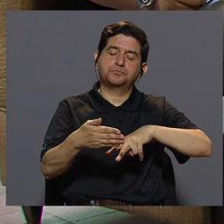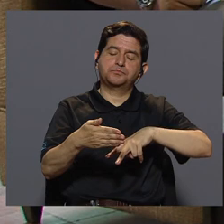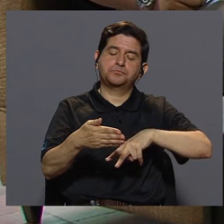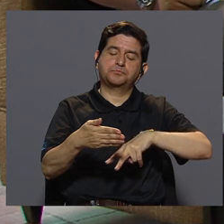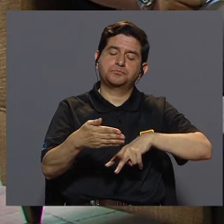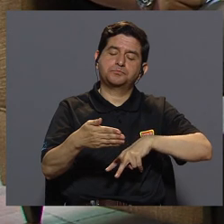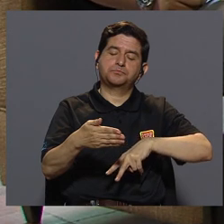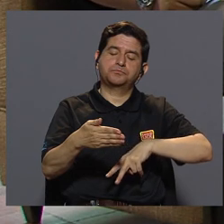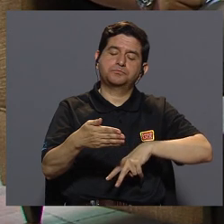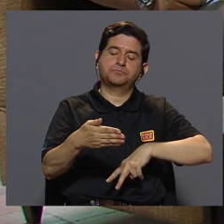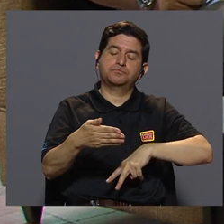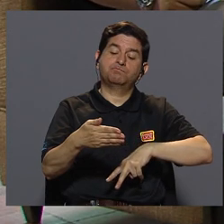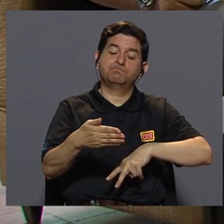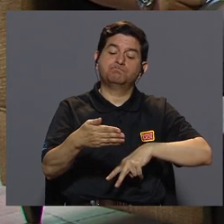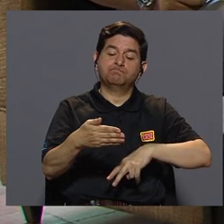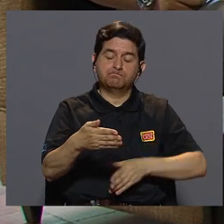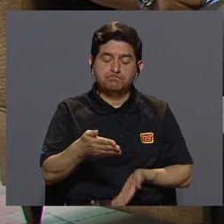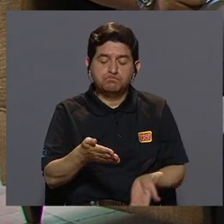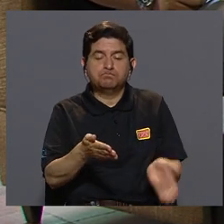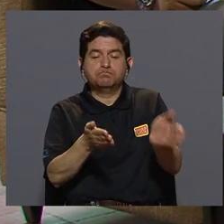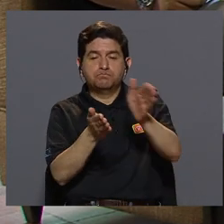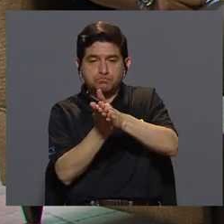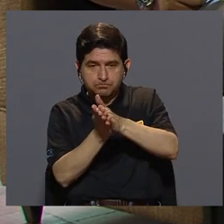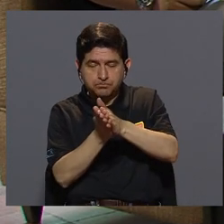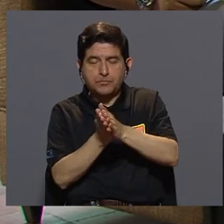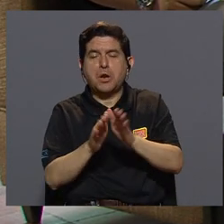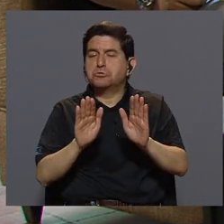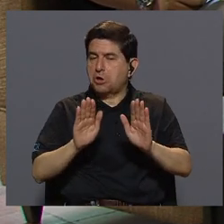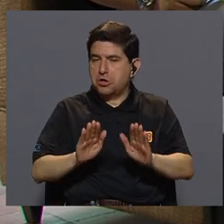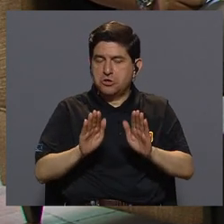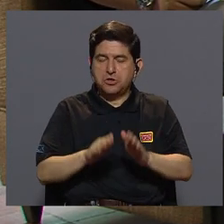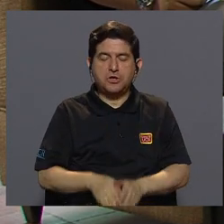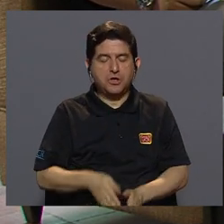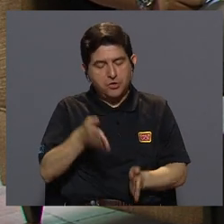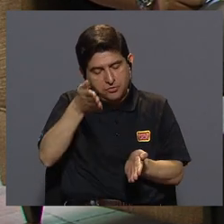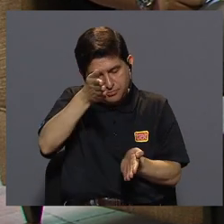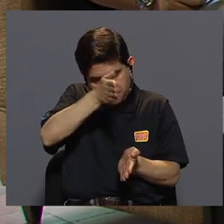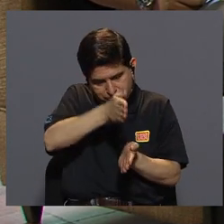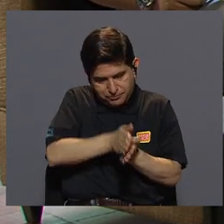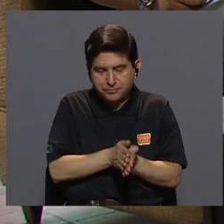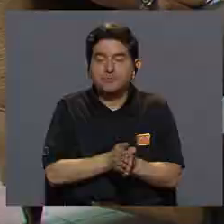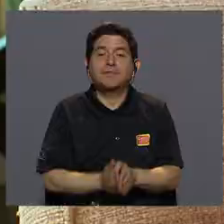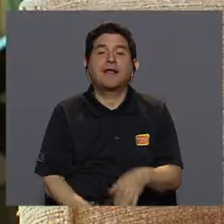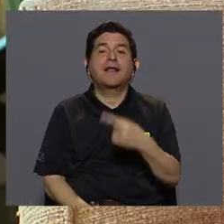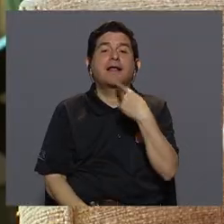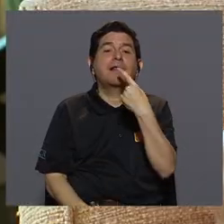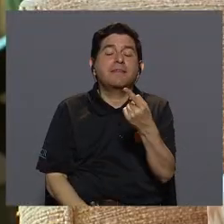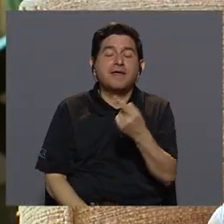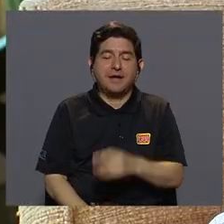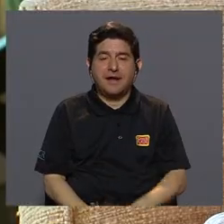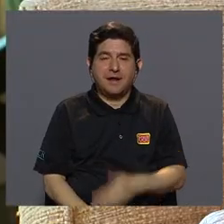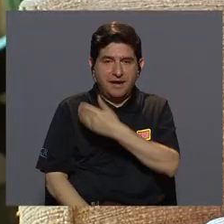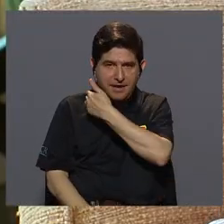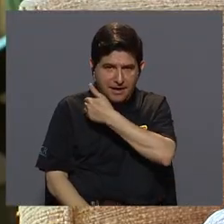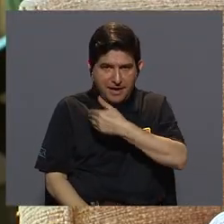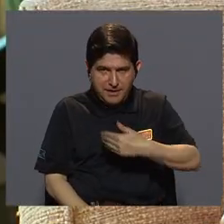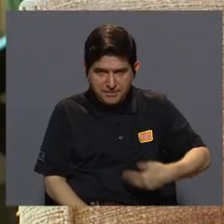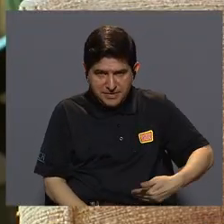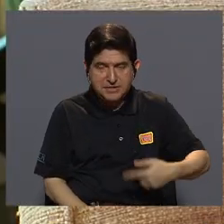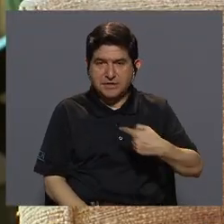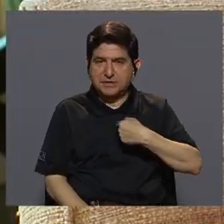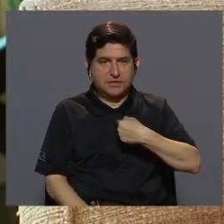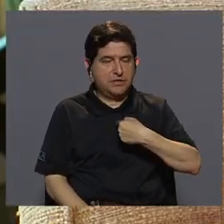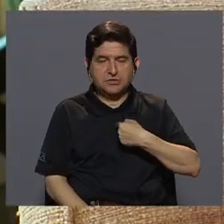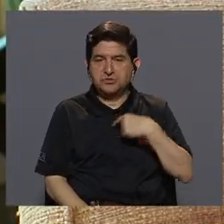leerla. Y en eso la dobla, muy tranquilo, la mete en el sol y dice, dígale al presidente